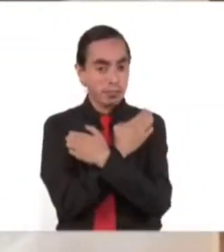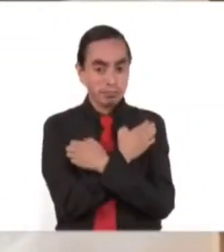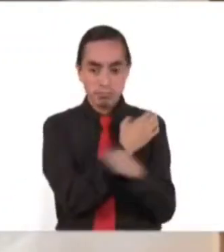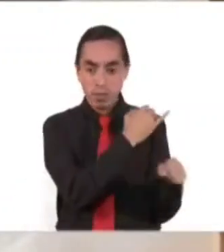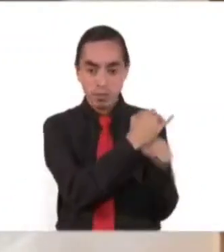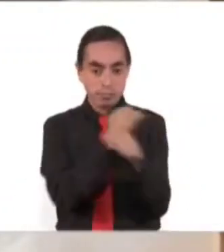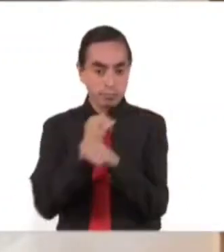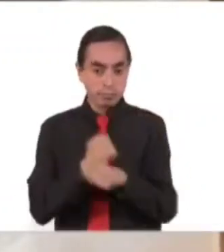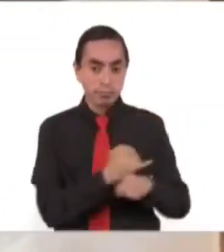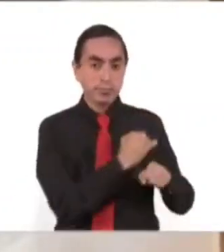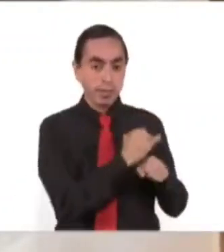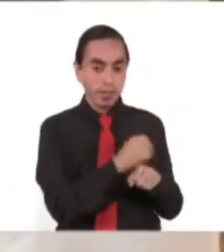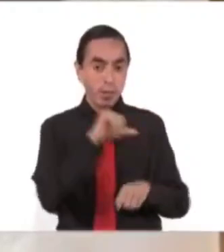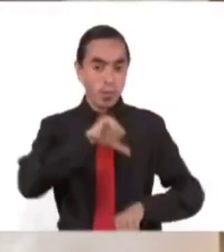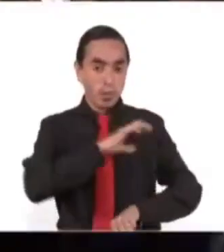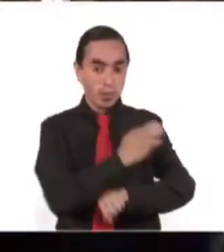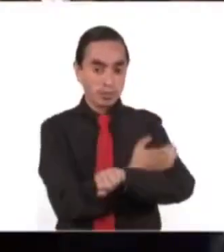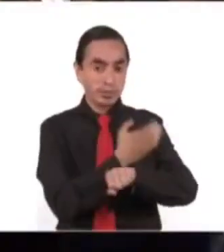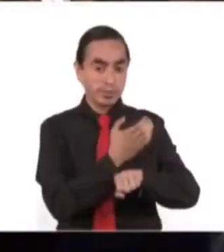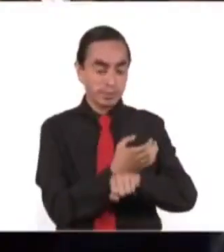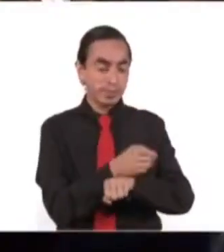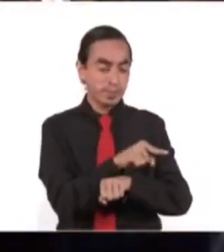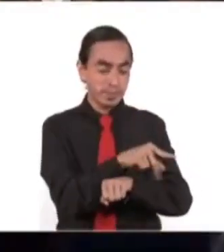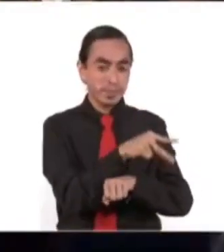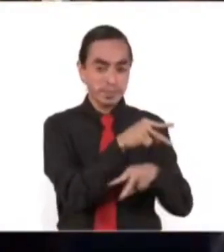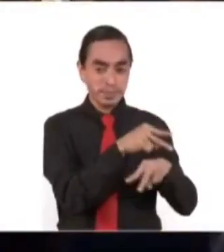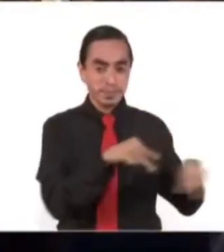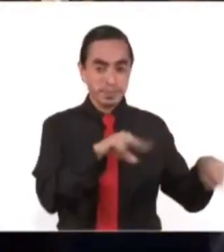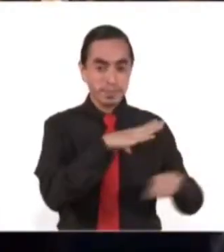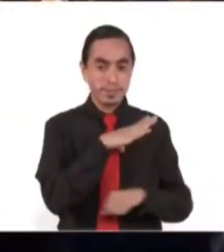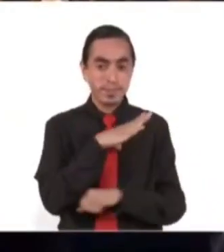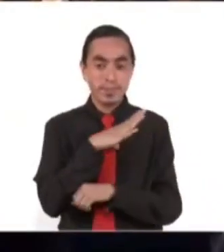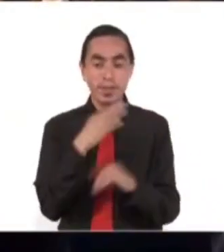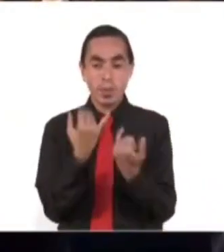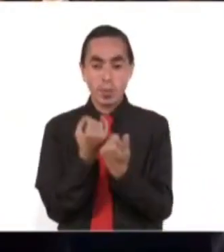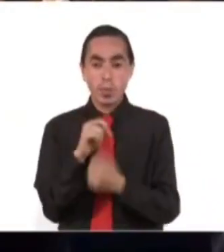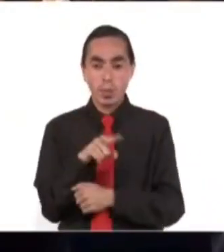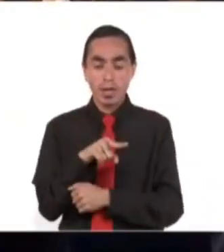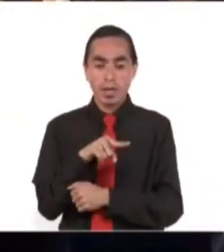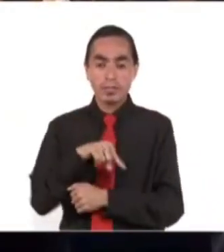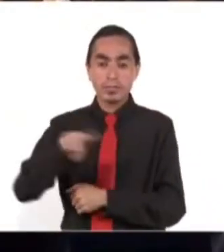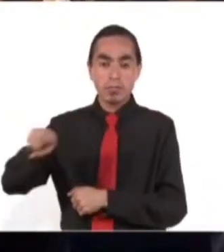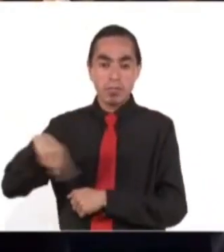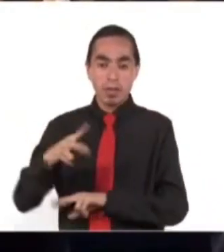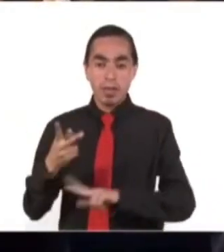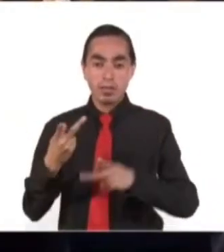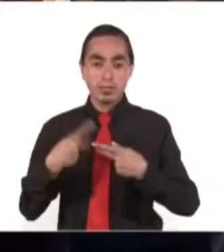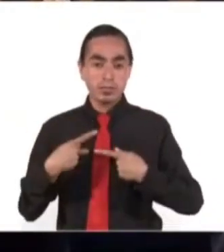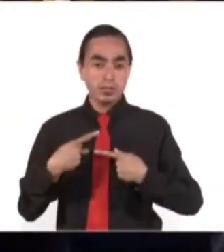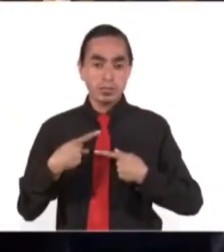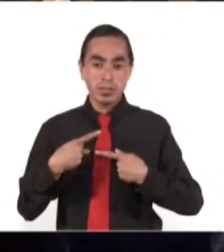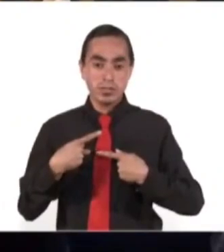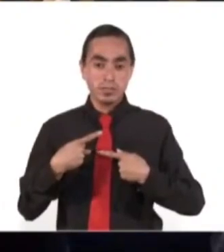que nos acompañan en el presidio y a quienes vienen de las diferentes entidades